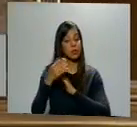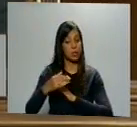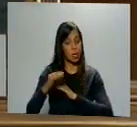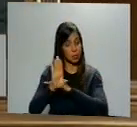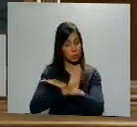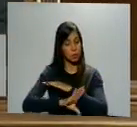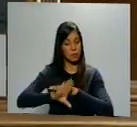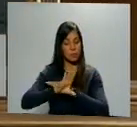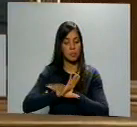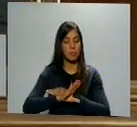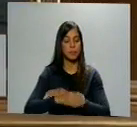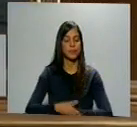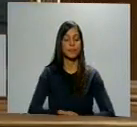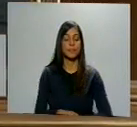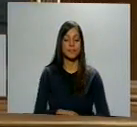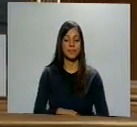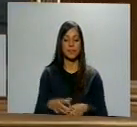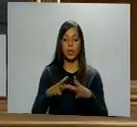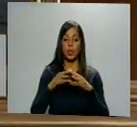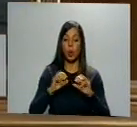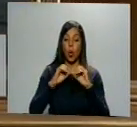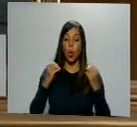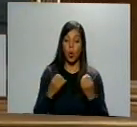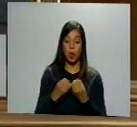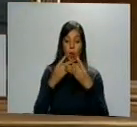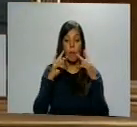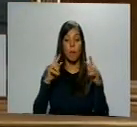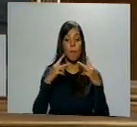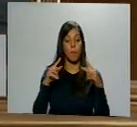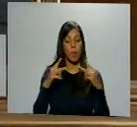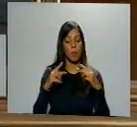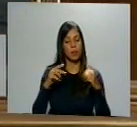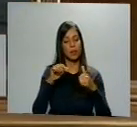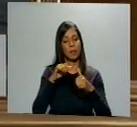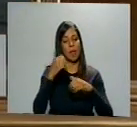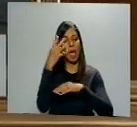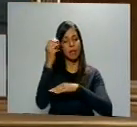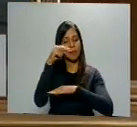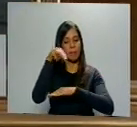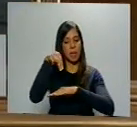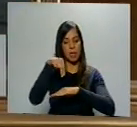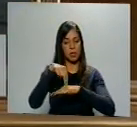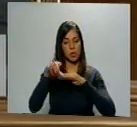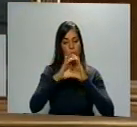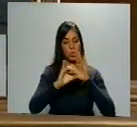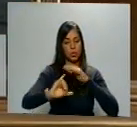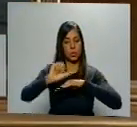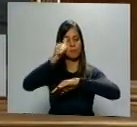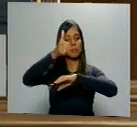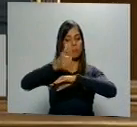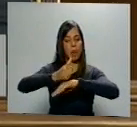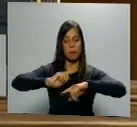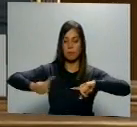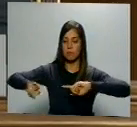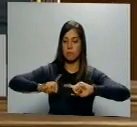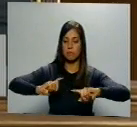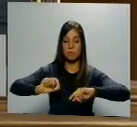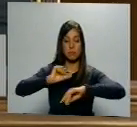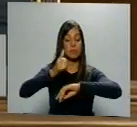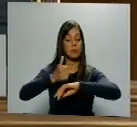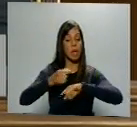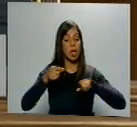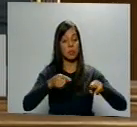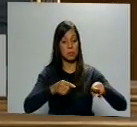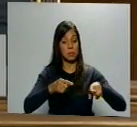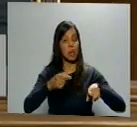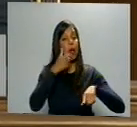considerando que todos los órganos del poder público se encuentran subordinados a la Asamblea Nacional Constituyente como expresión del poder